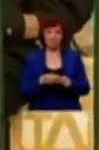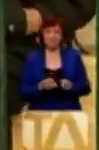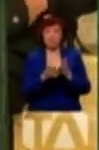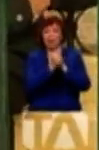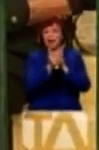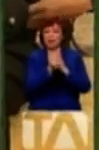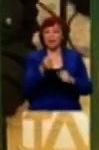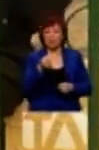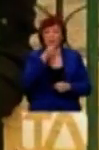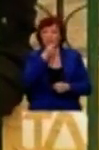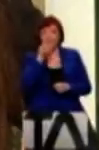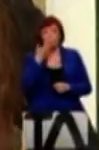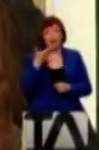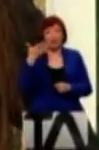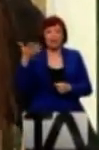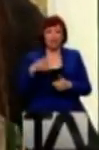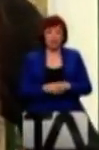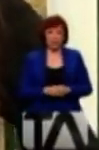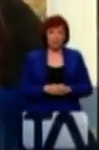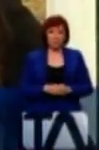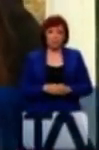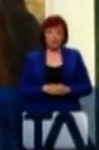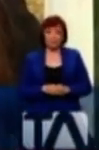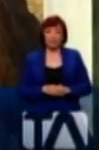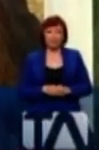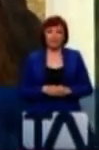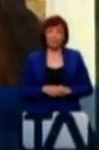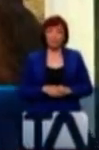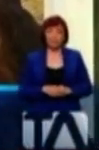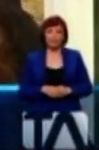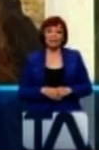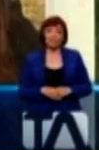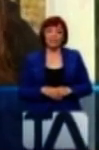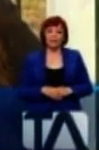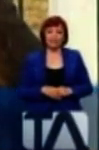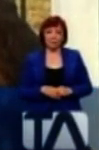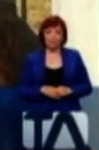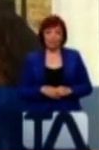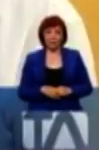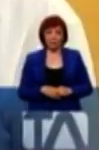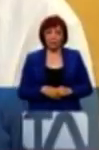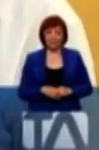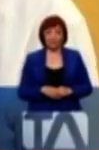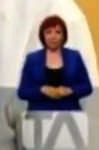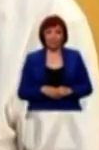habilidades para el canto y la imitación. Voy de paso por este mundo